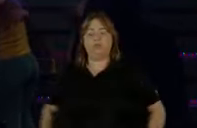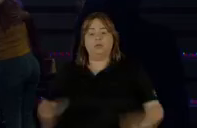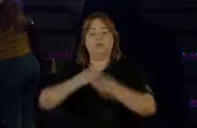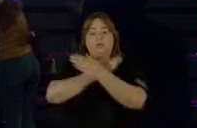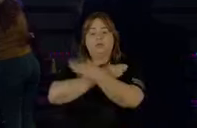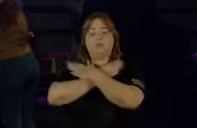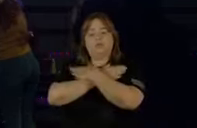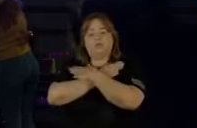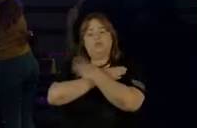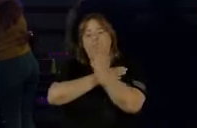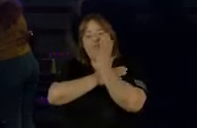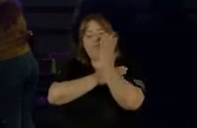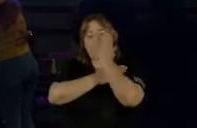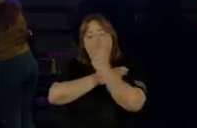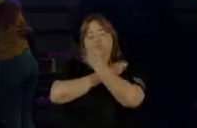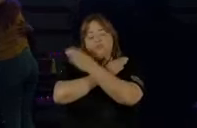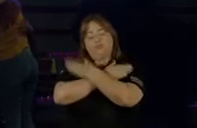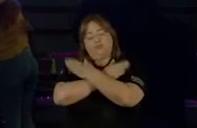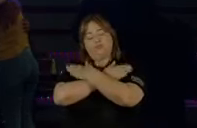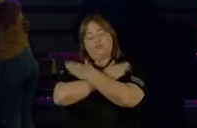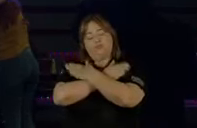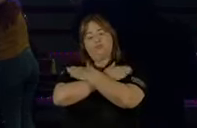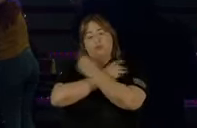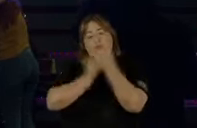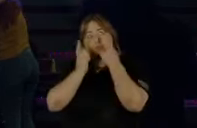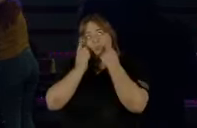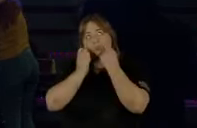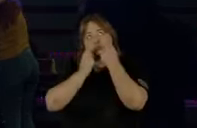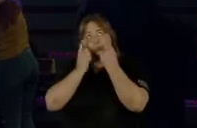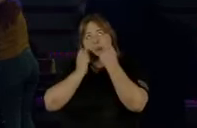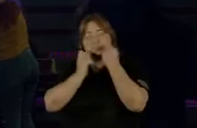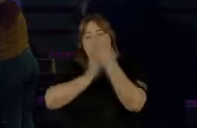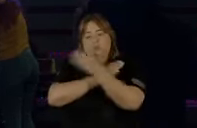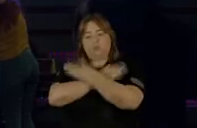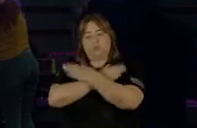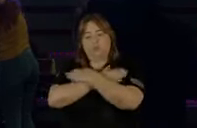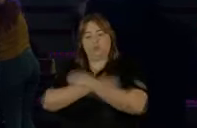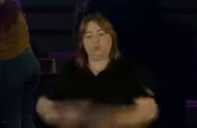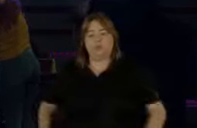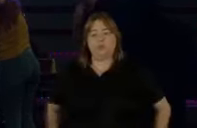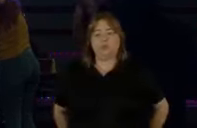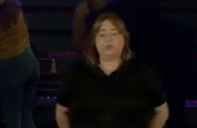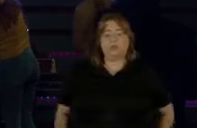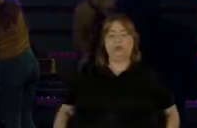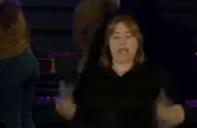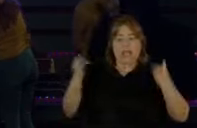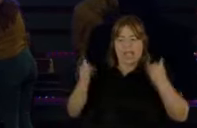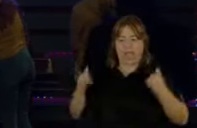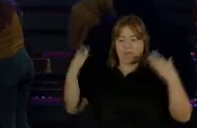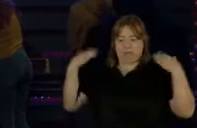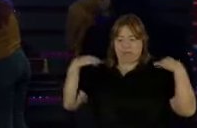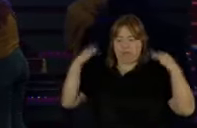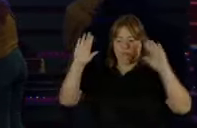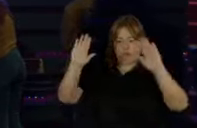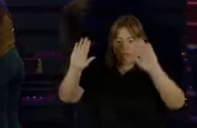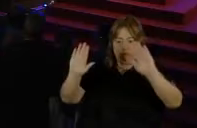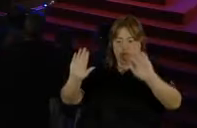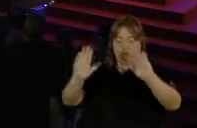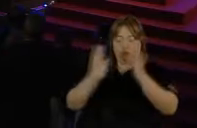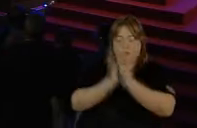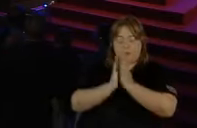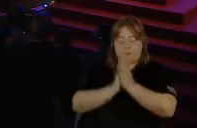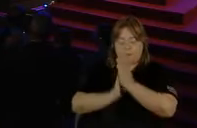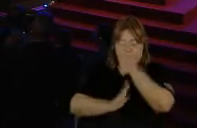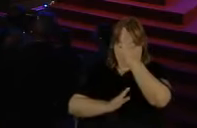Qué lindo ver una joven llorando. Vamos a orar, pongan las manitas en el hombro de todos. Padre,